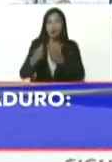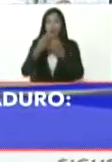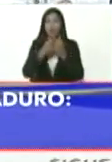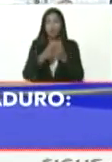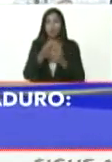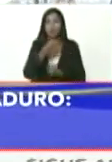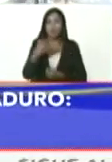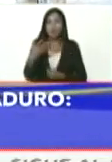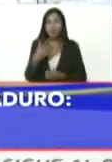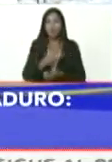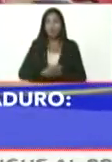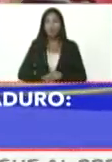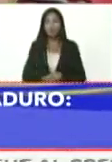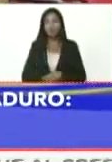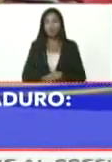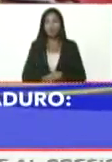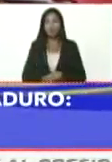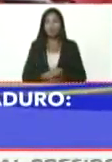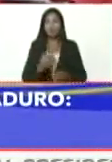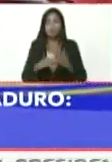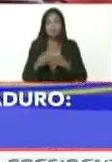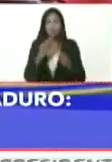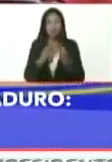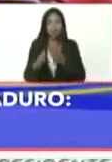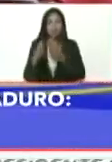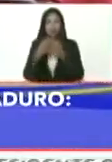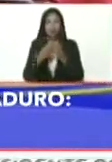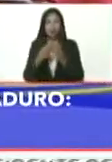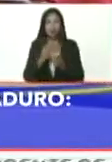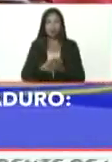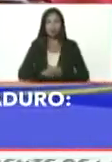Blanca. Vamos a lo económico.